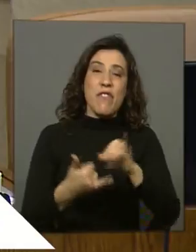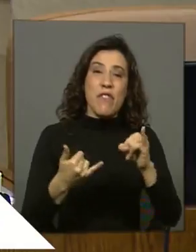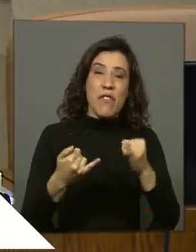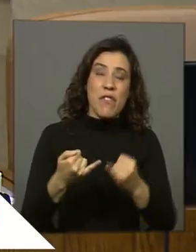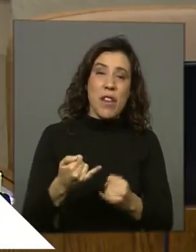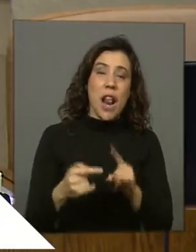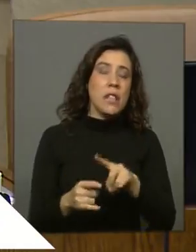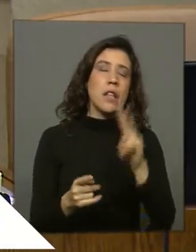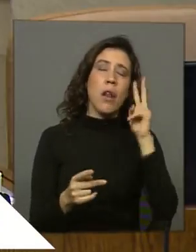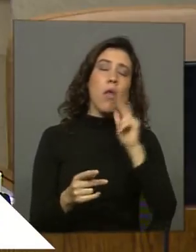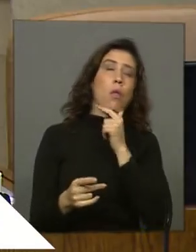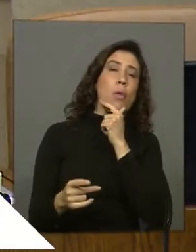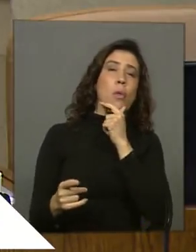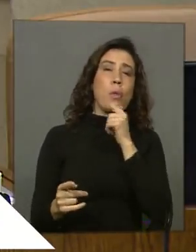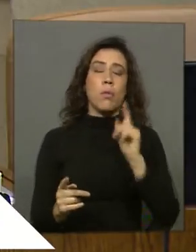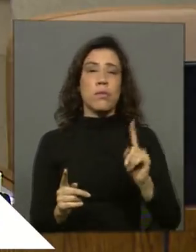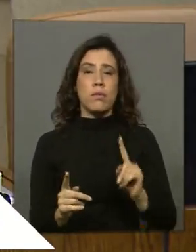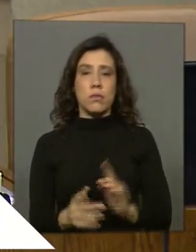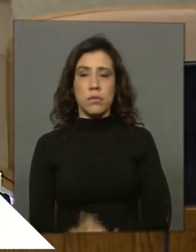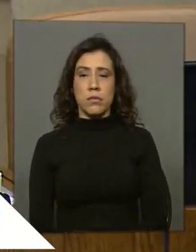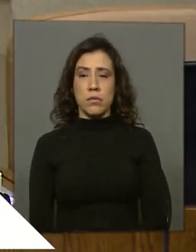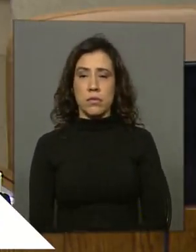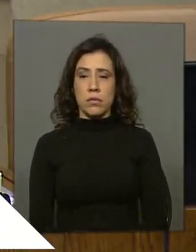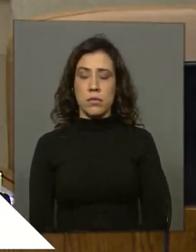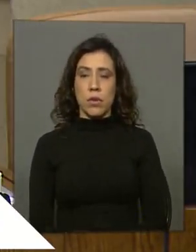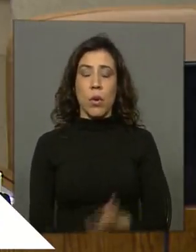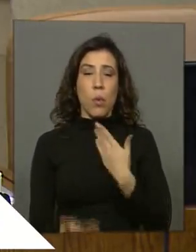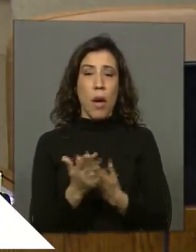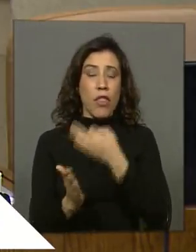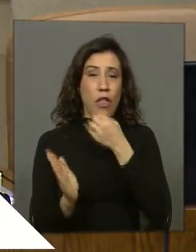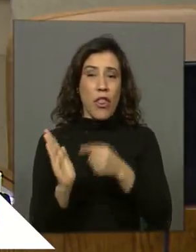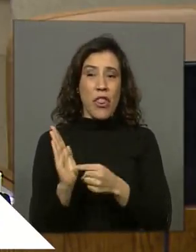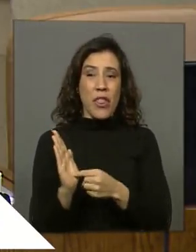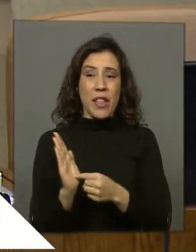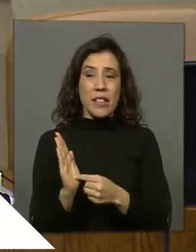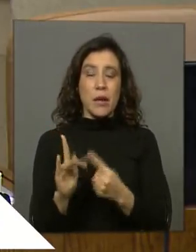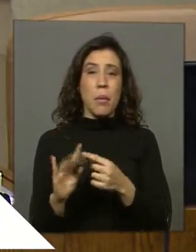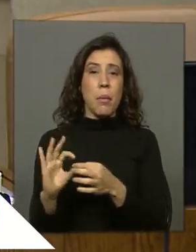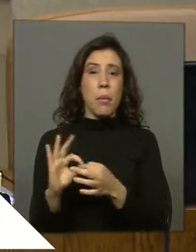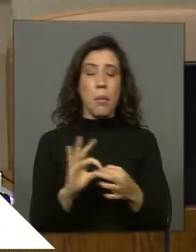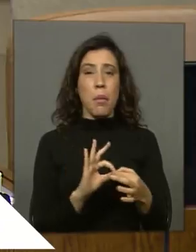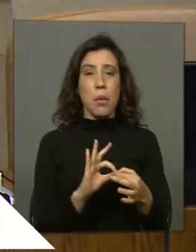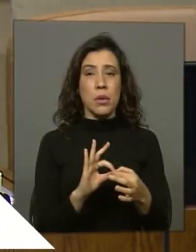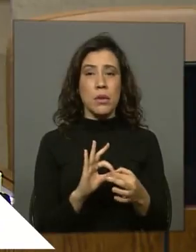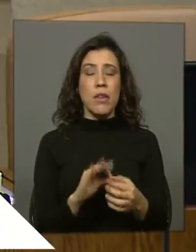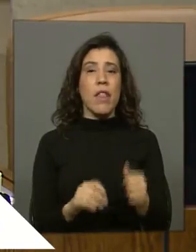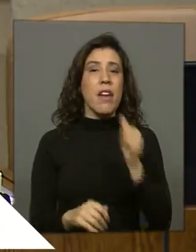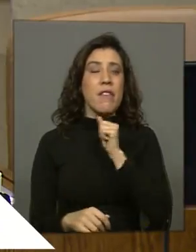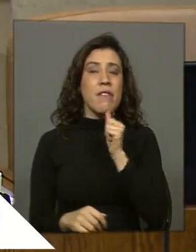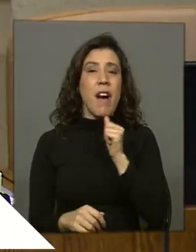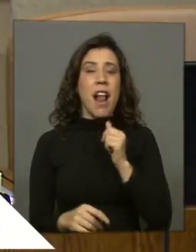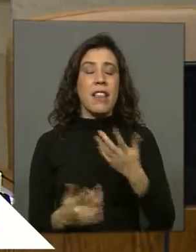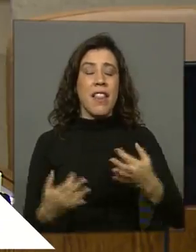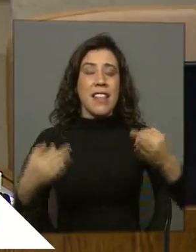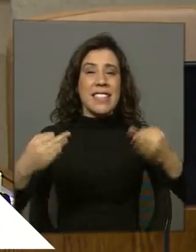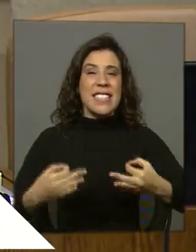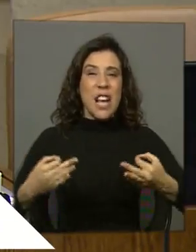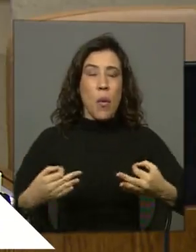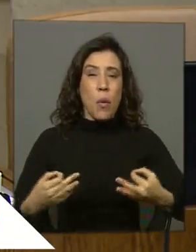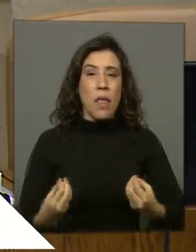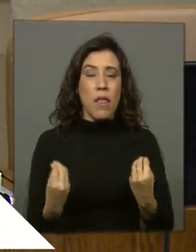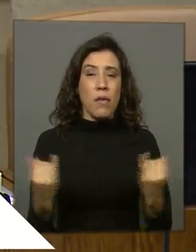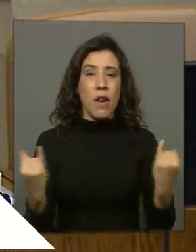relativizaciones cuando se dice que como consecuencia de la falta de medidas de seguridad